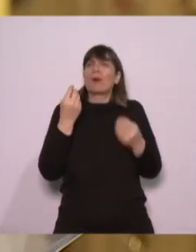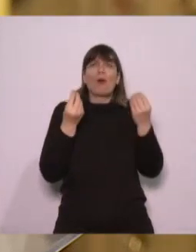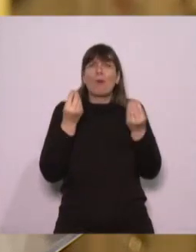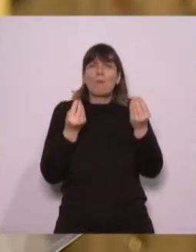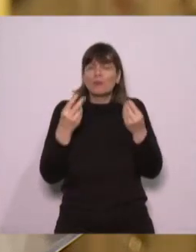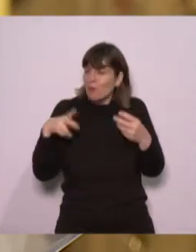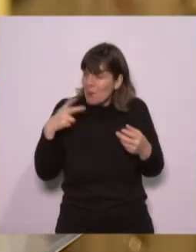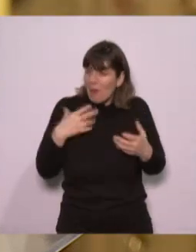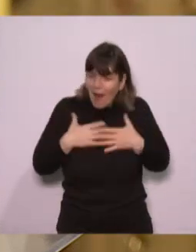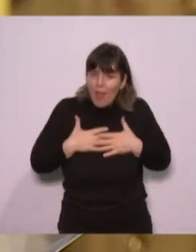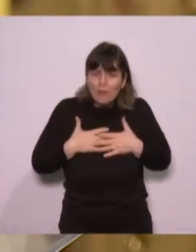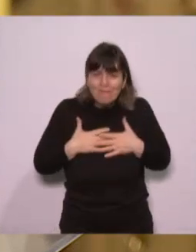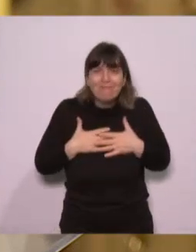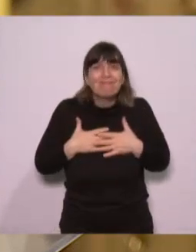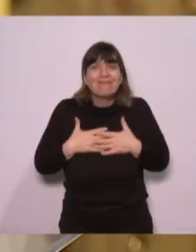¿estoy preparado?